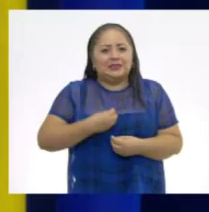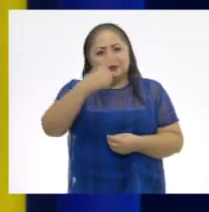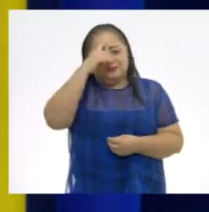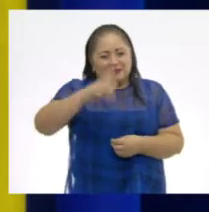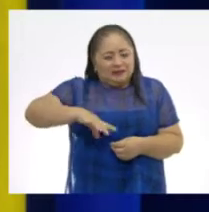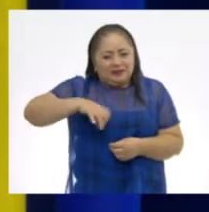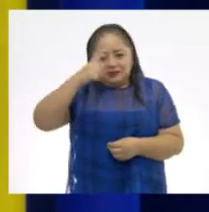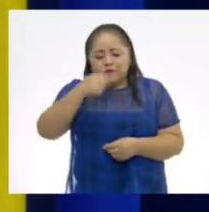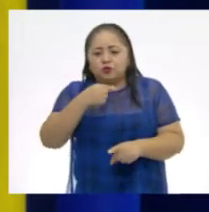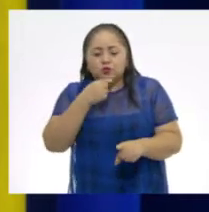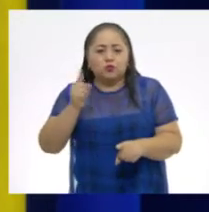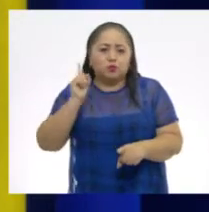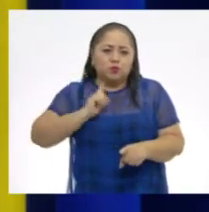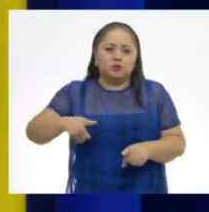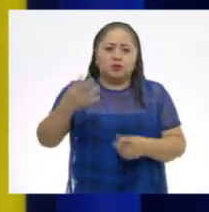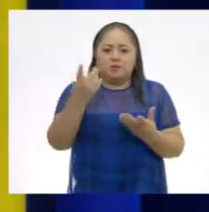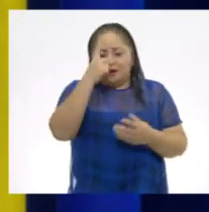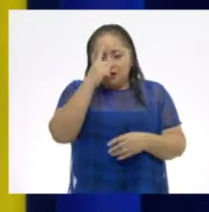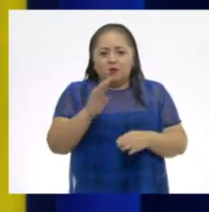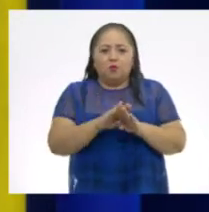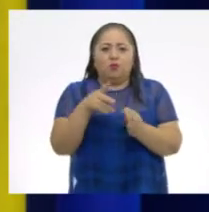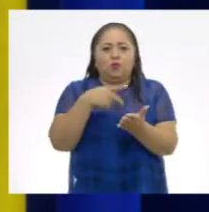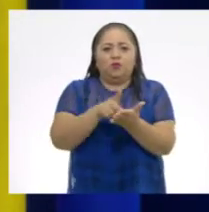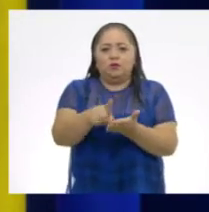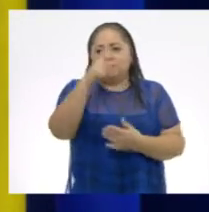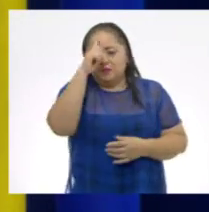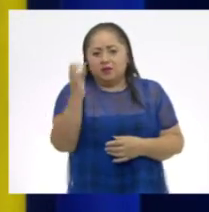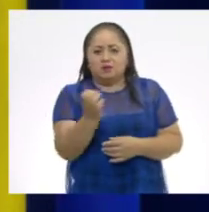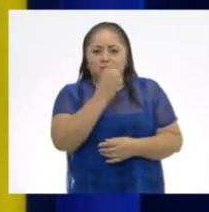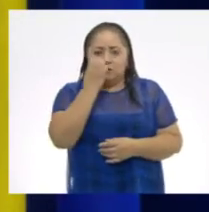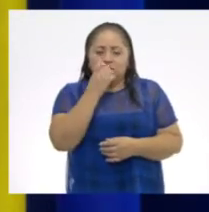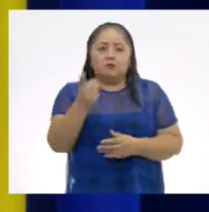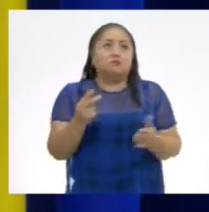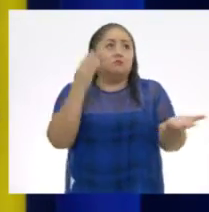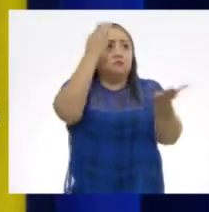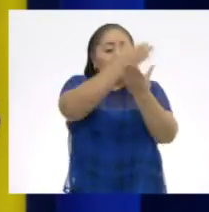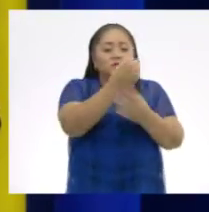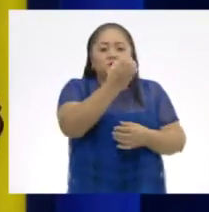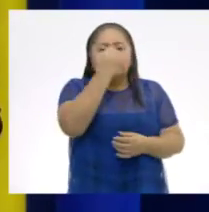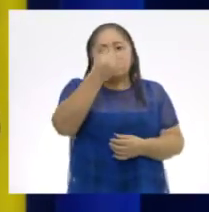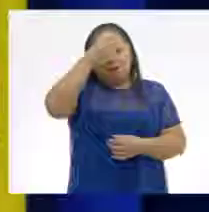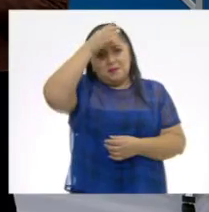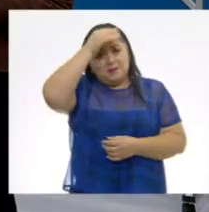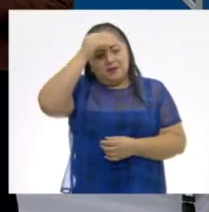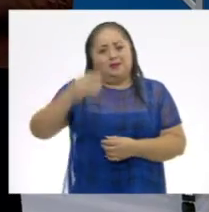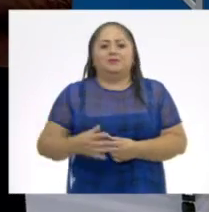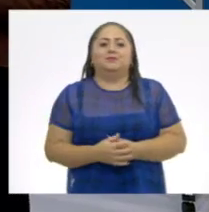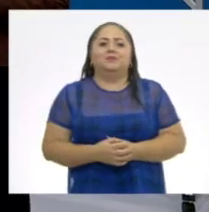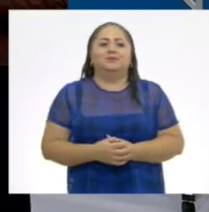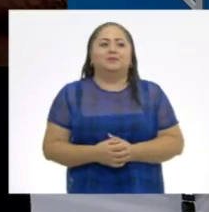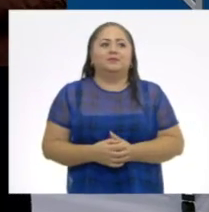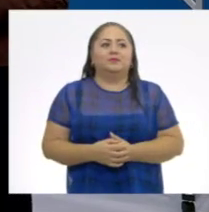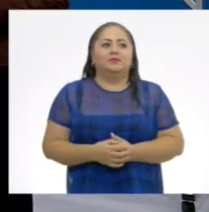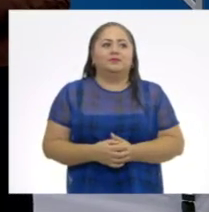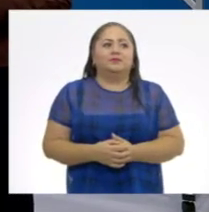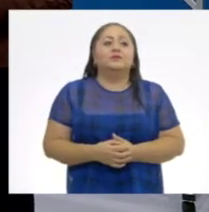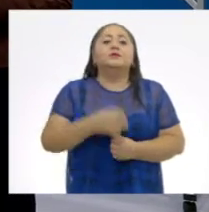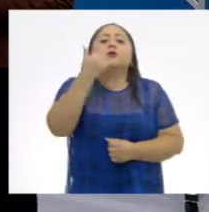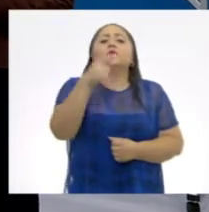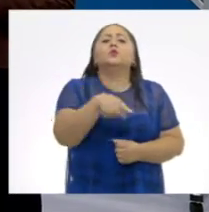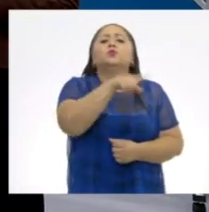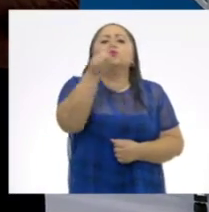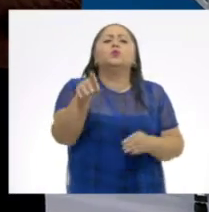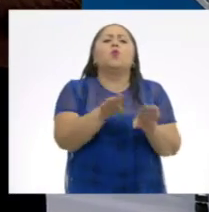para que las niñas y los niños ejerzan su derecho a la educación. Vayan a la escuela y aprendan. ¿Y